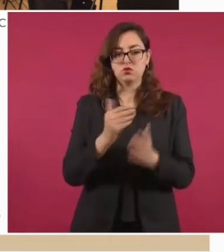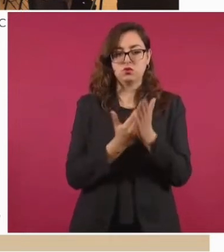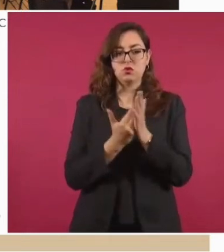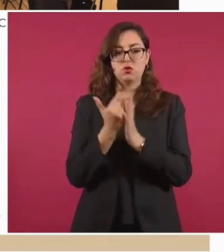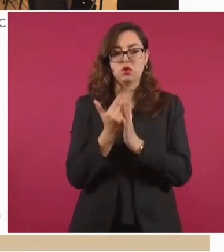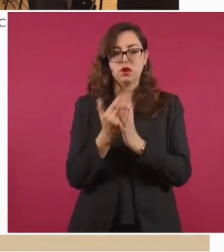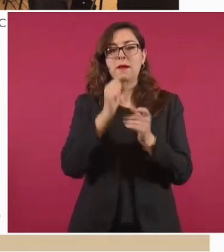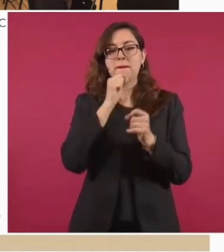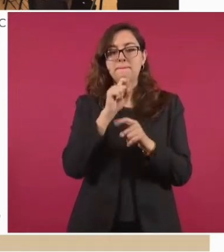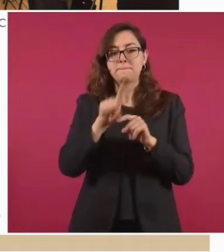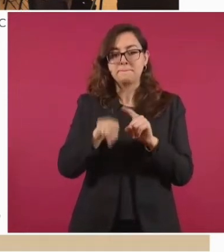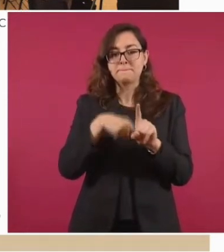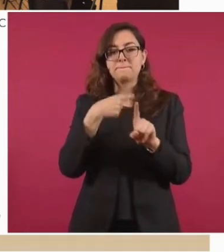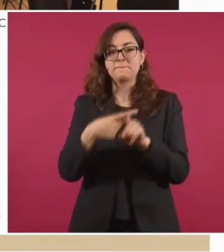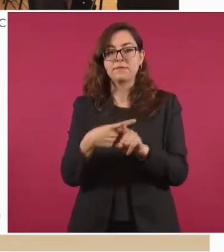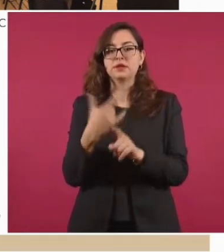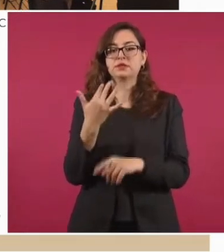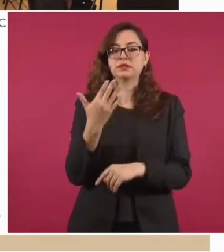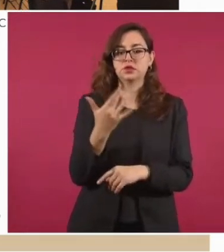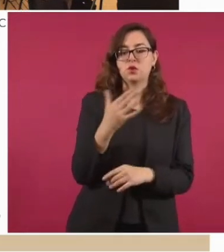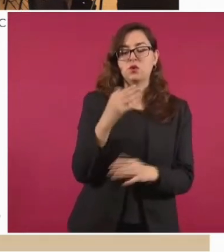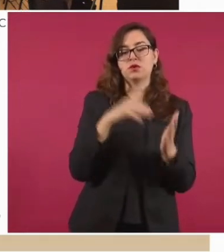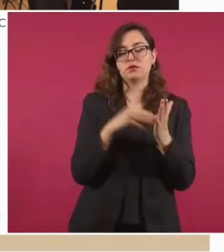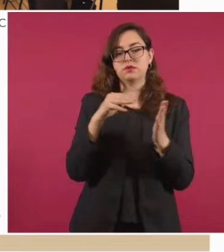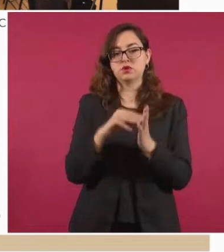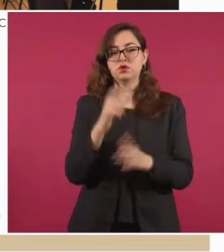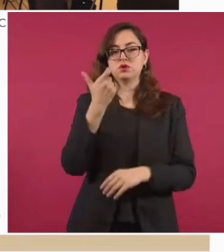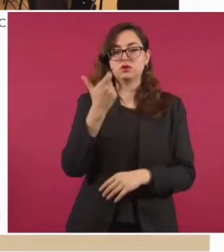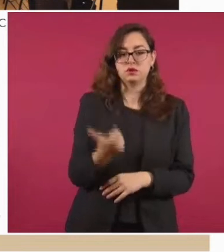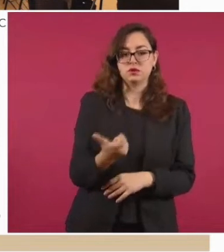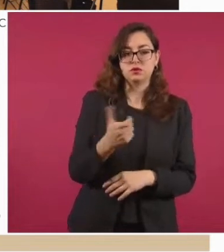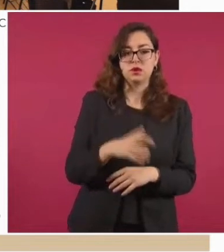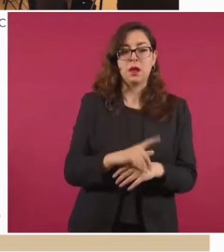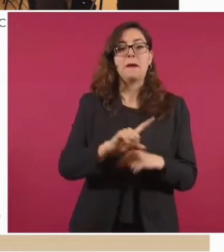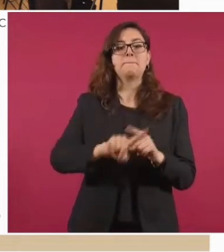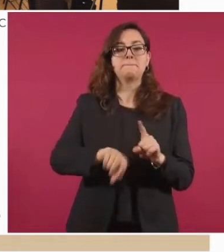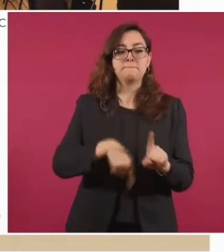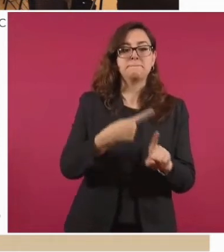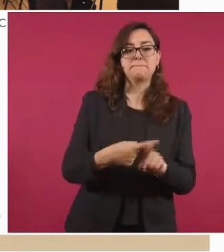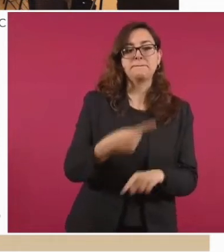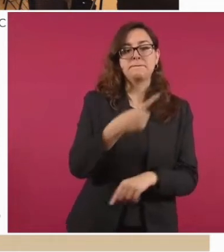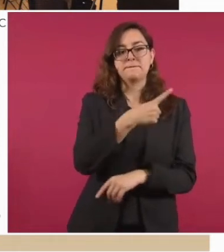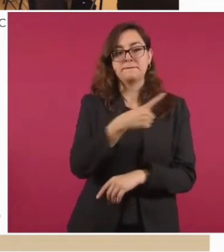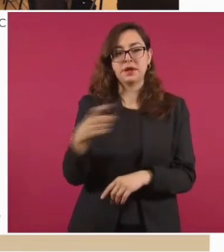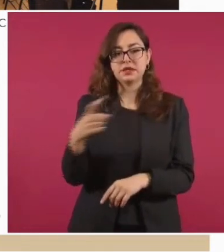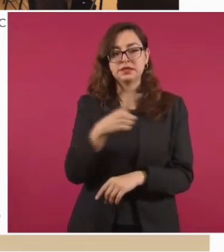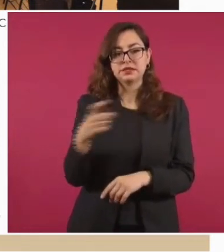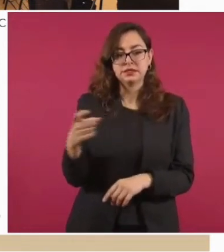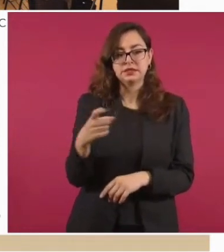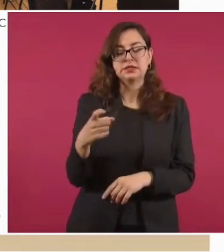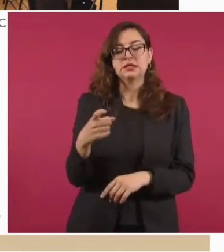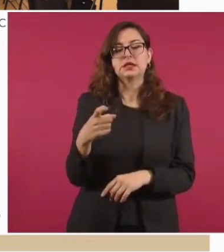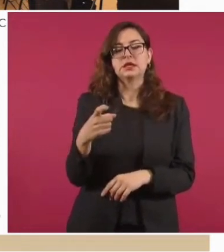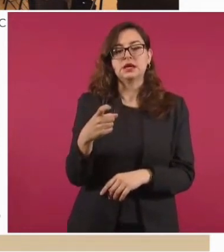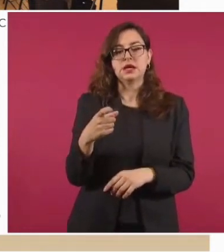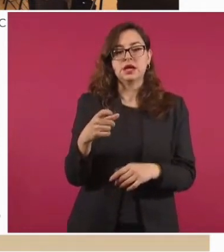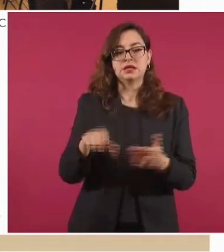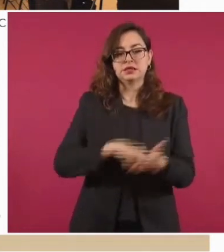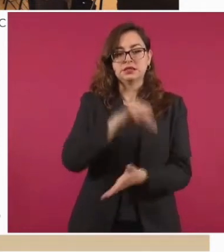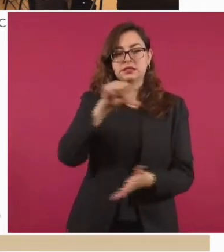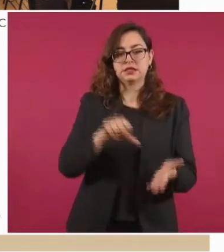50 millones de pesos, además de 100 unidades de primer nivel que se rehabilitaron